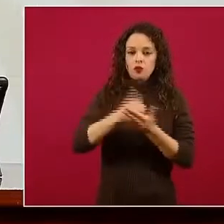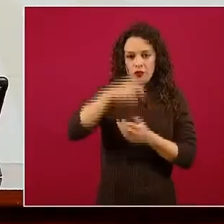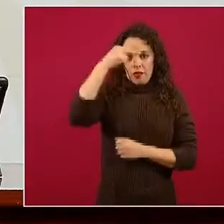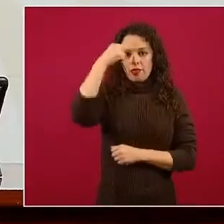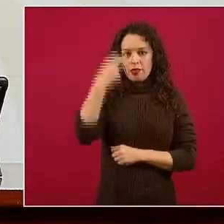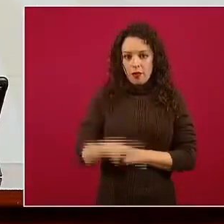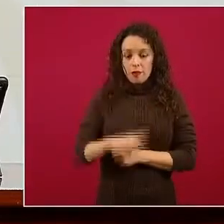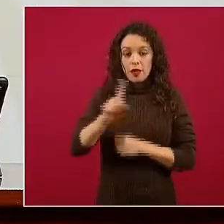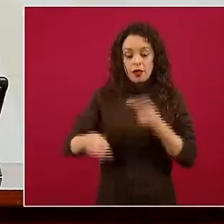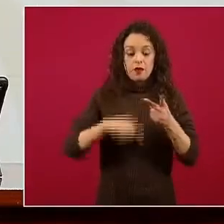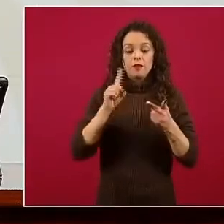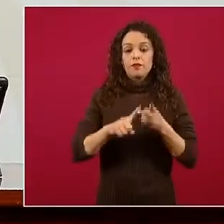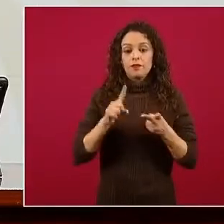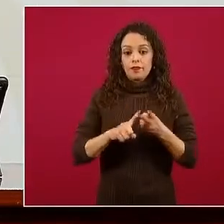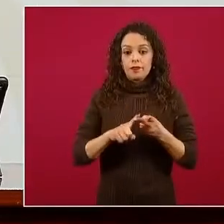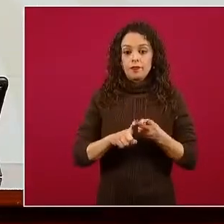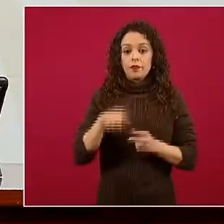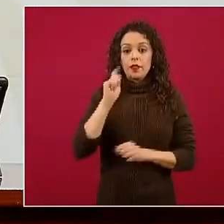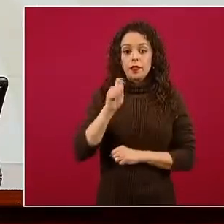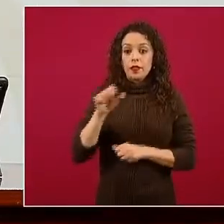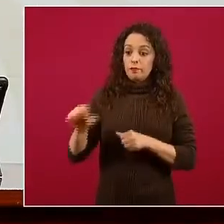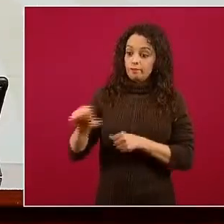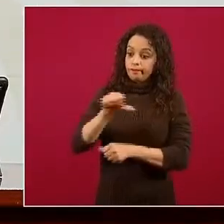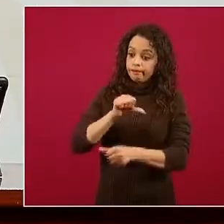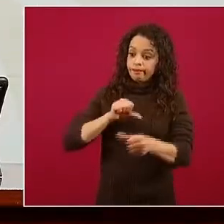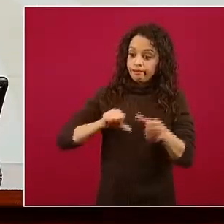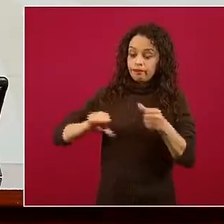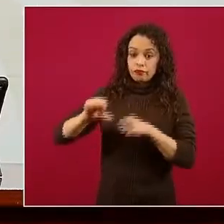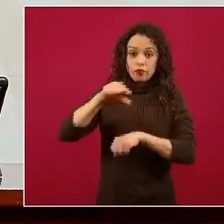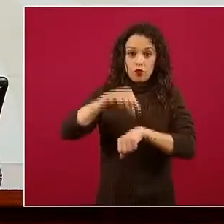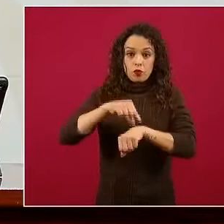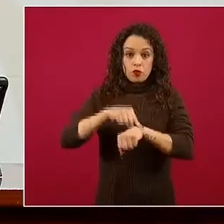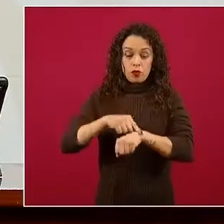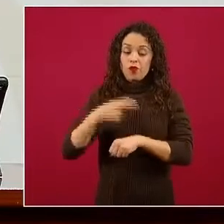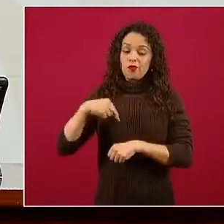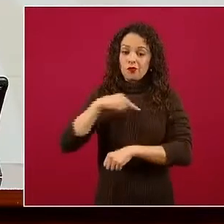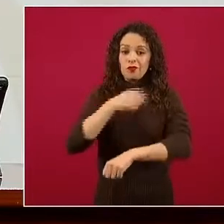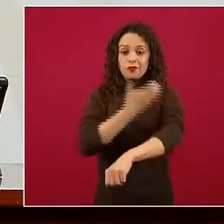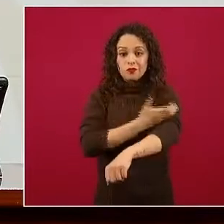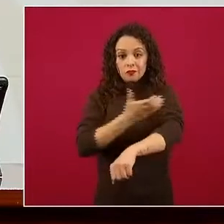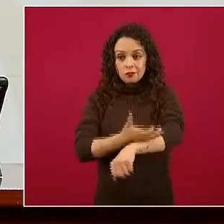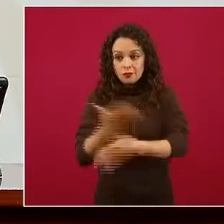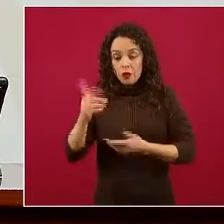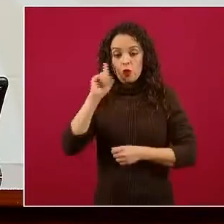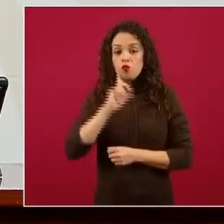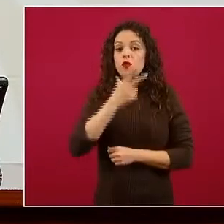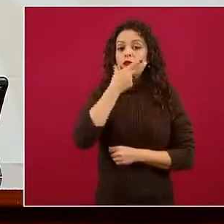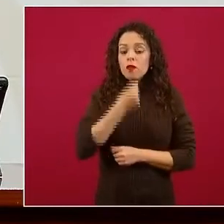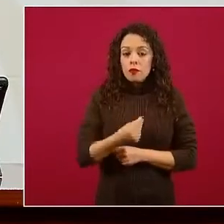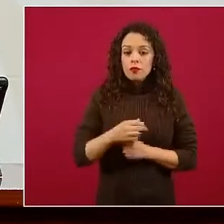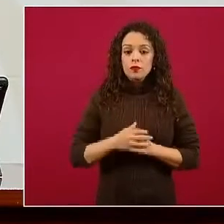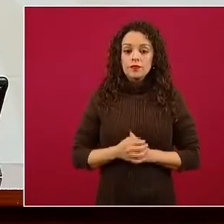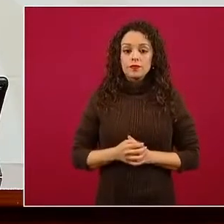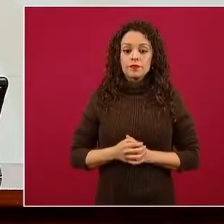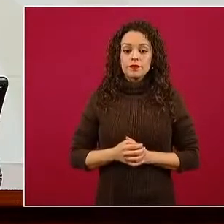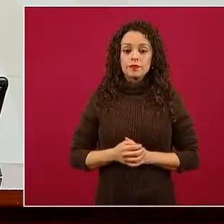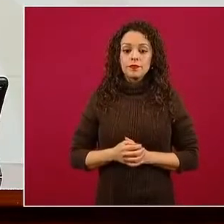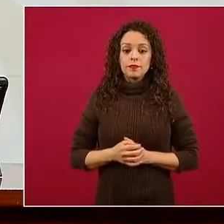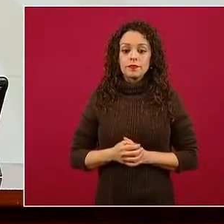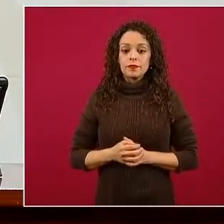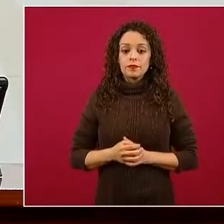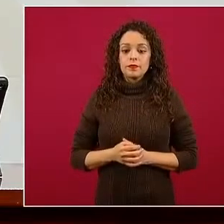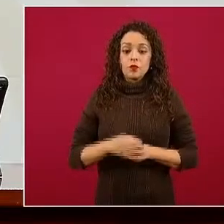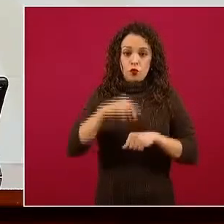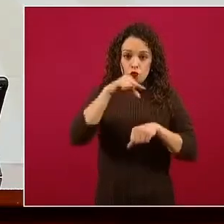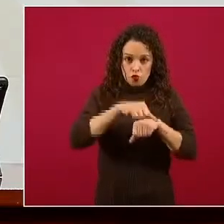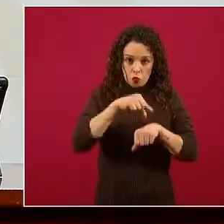lado, relevar a el personal médico, a nuestras compañeras, a nuestros compañeros, tanto de la rama